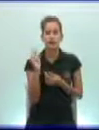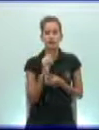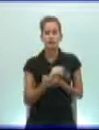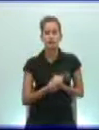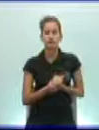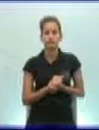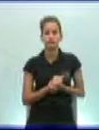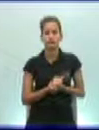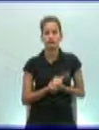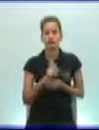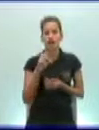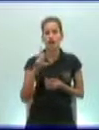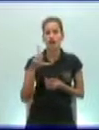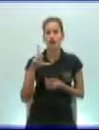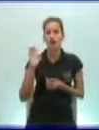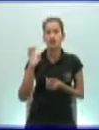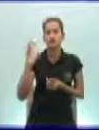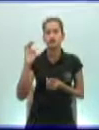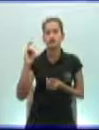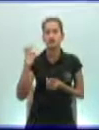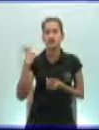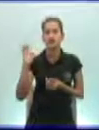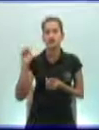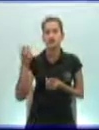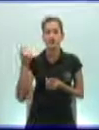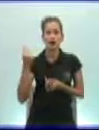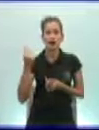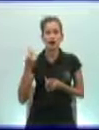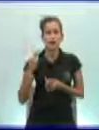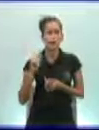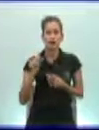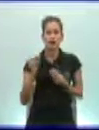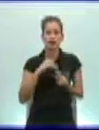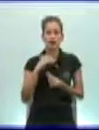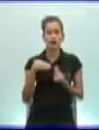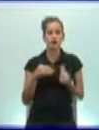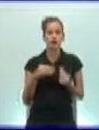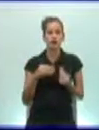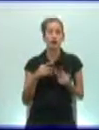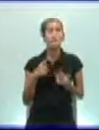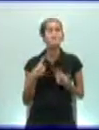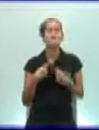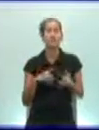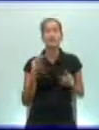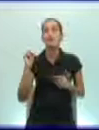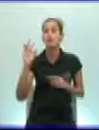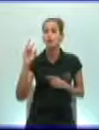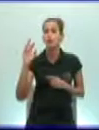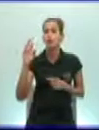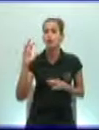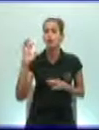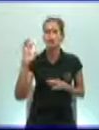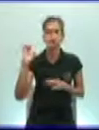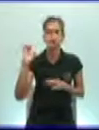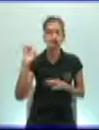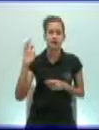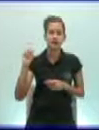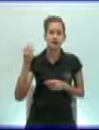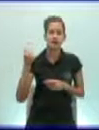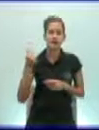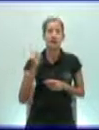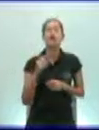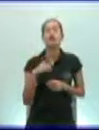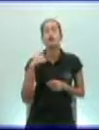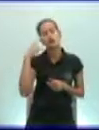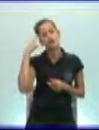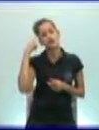que generalmente no varía. Los morfemas nos indican la persona, el número, el tiempo y el